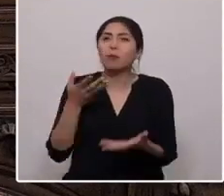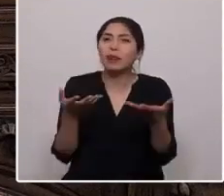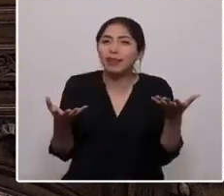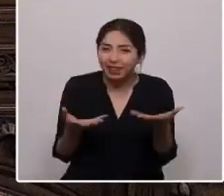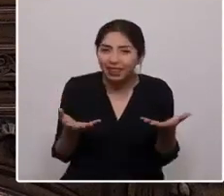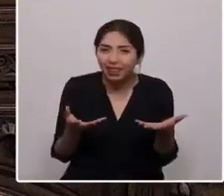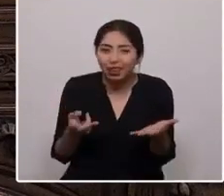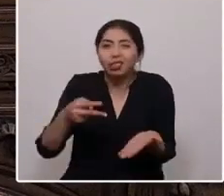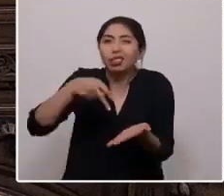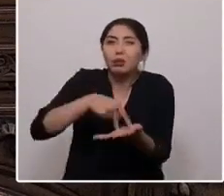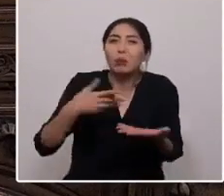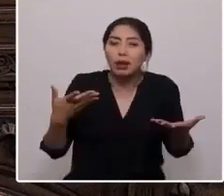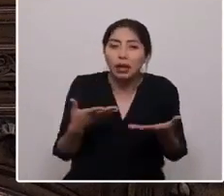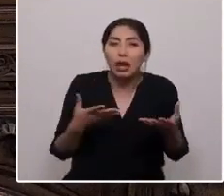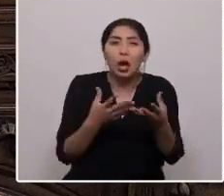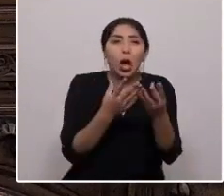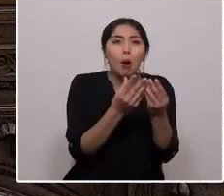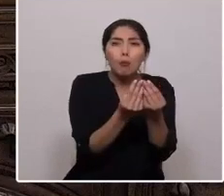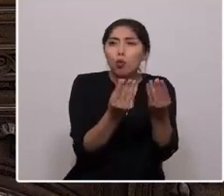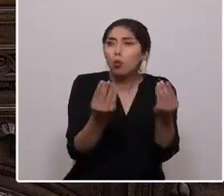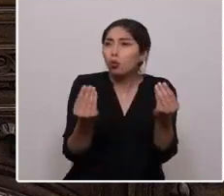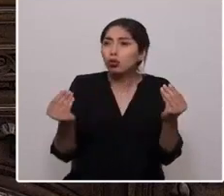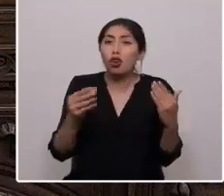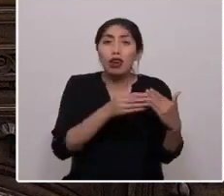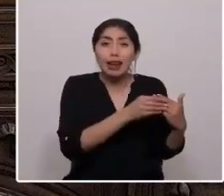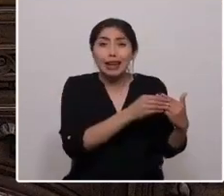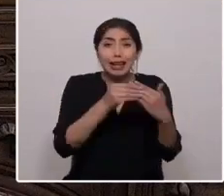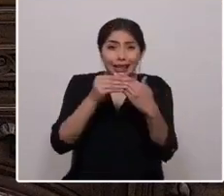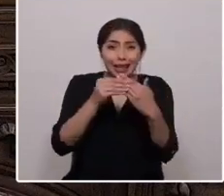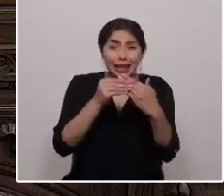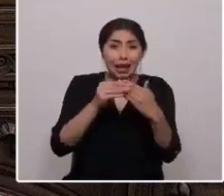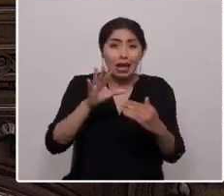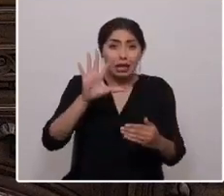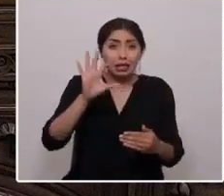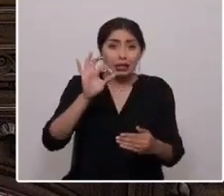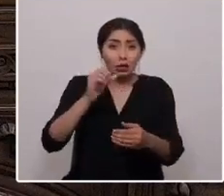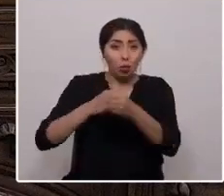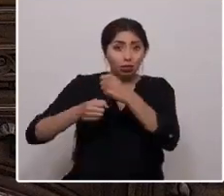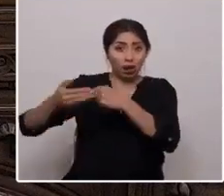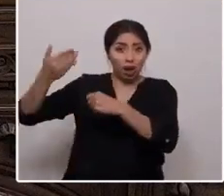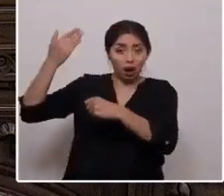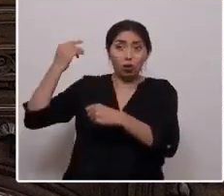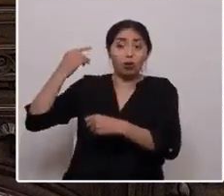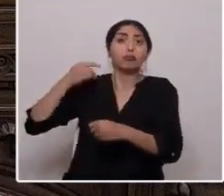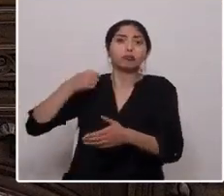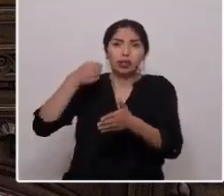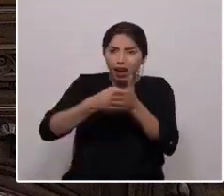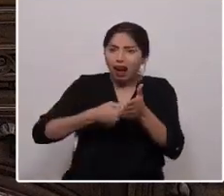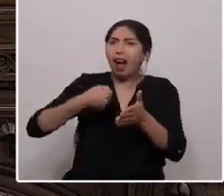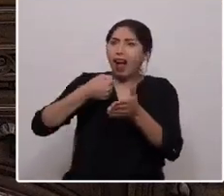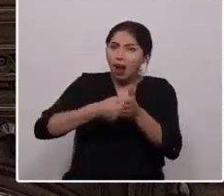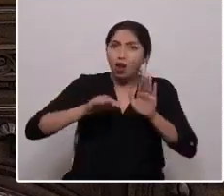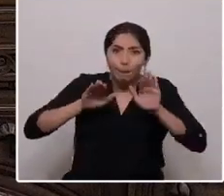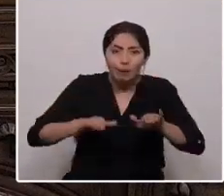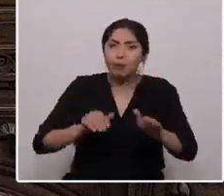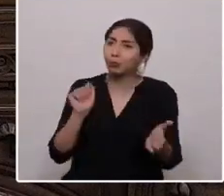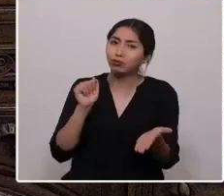tantos dirigentes y líderes que hace 50 generaciones reclamaban lo mismo autodeterminación